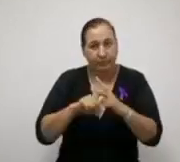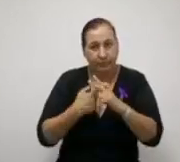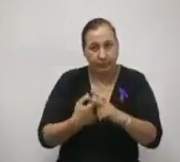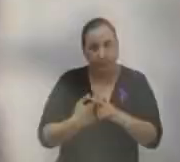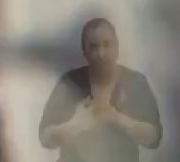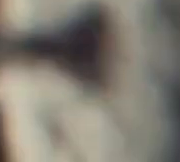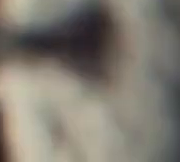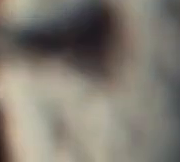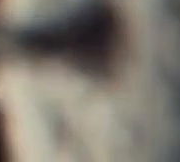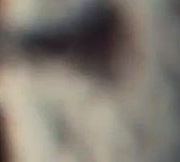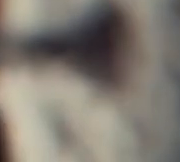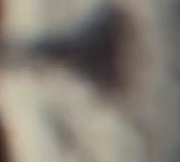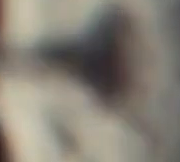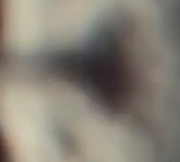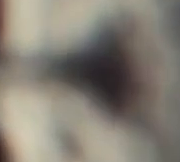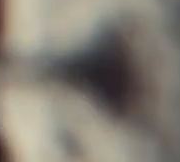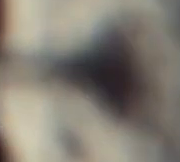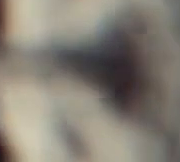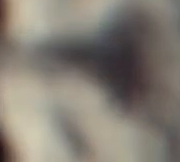1.